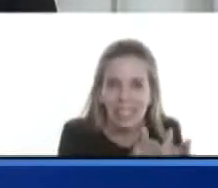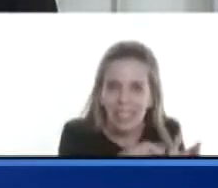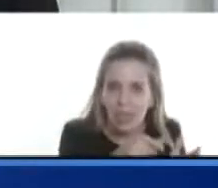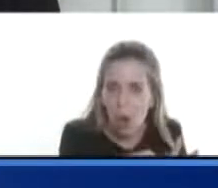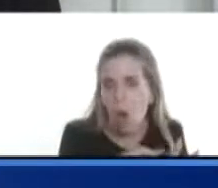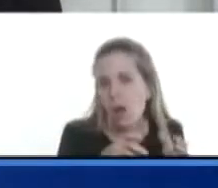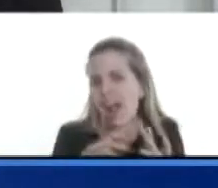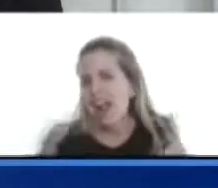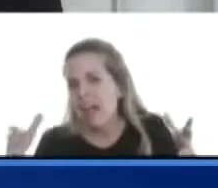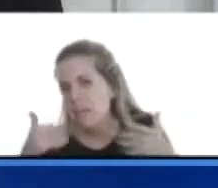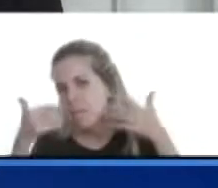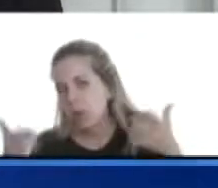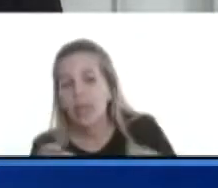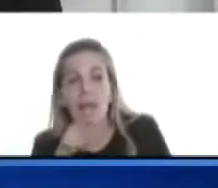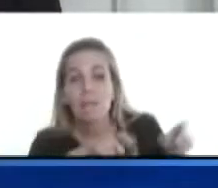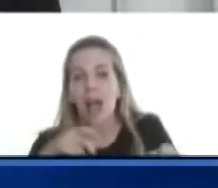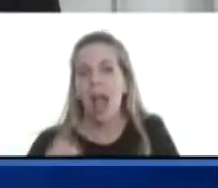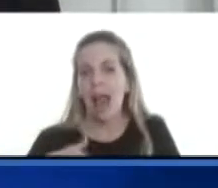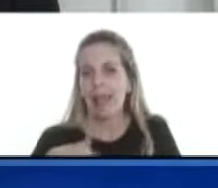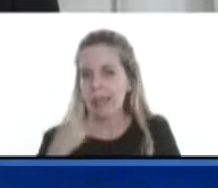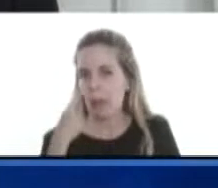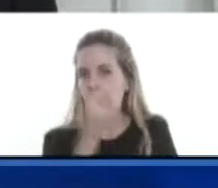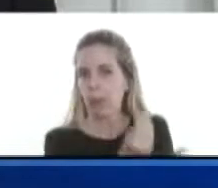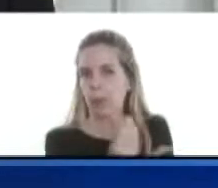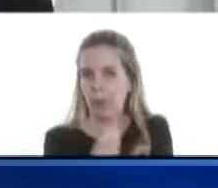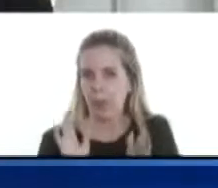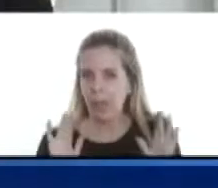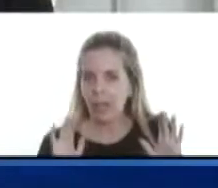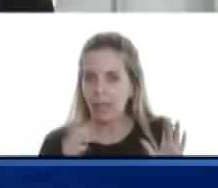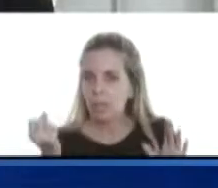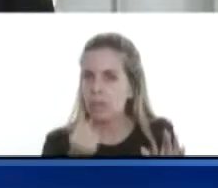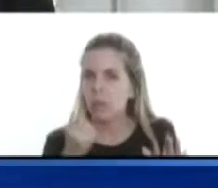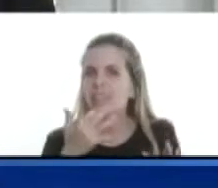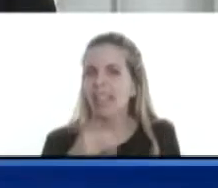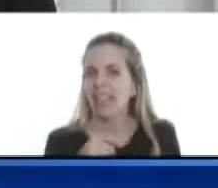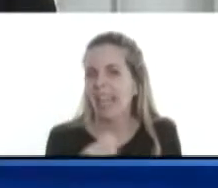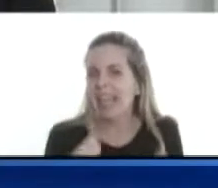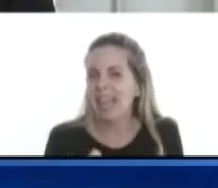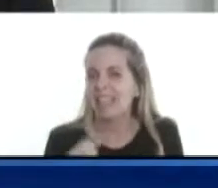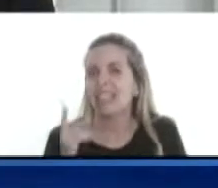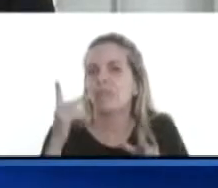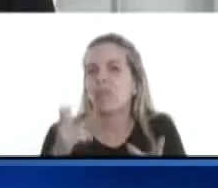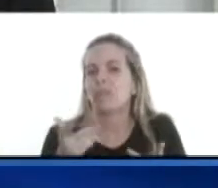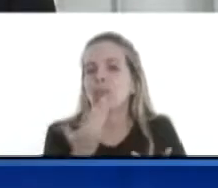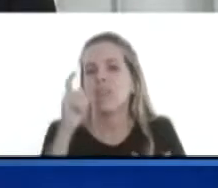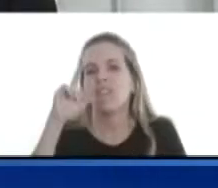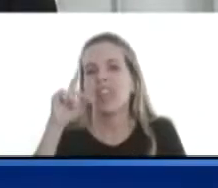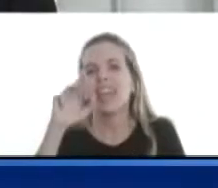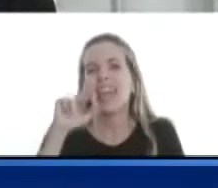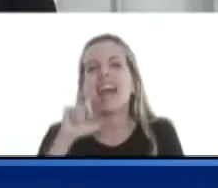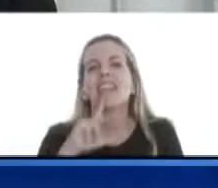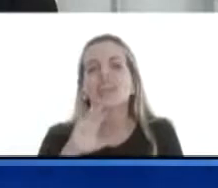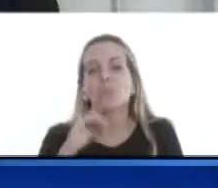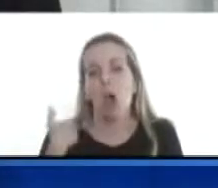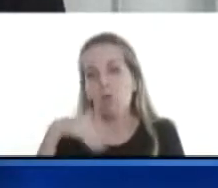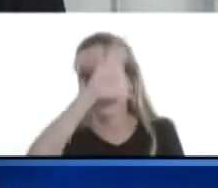términos demográficos, viven argentinos, nos va a costar entender de qué hablamos cuando hablamos del federalismo.